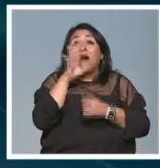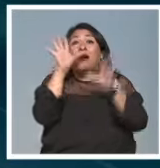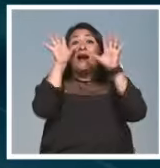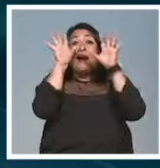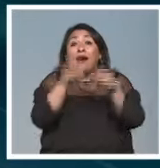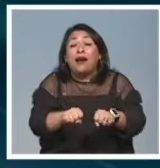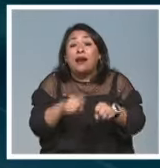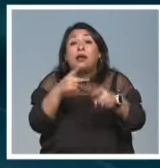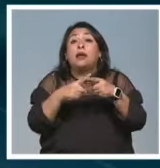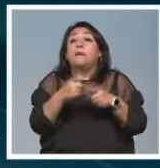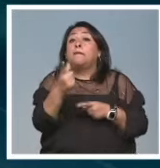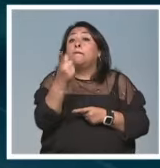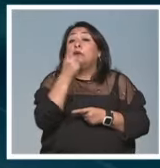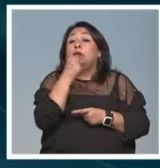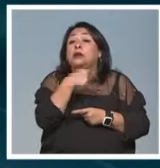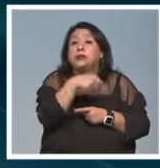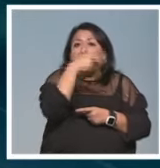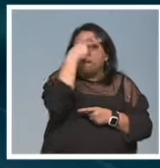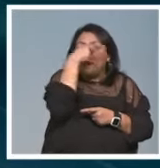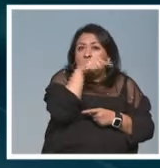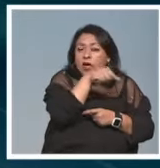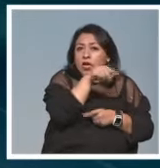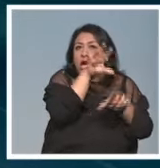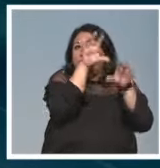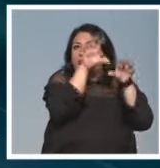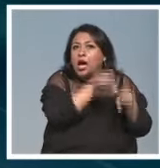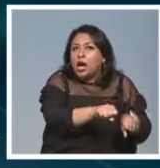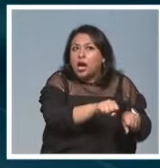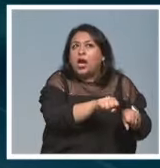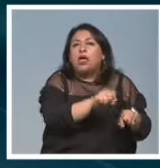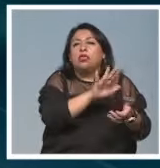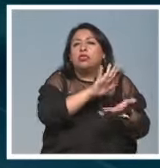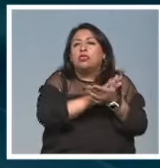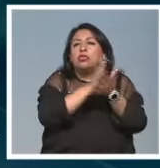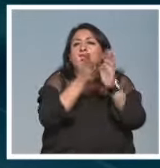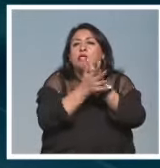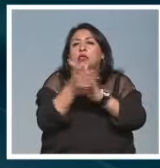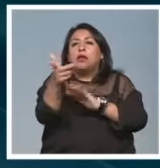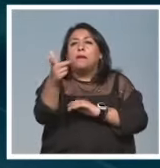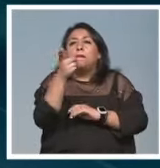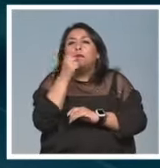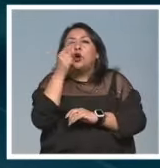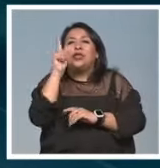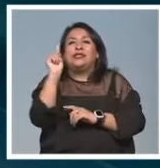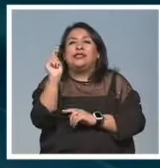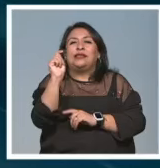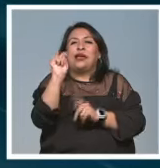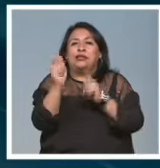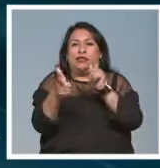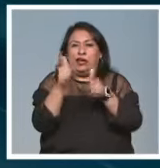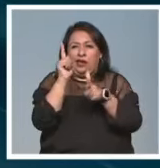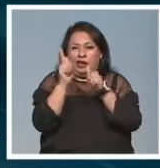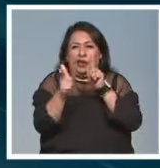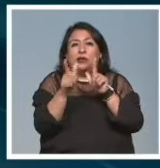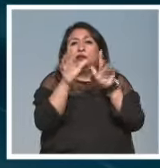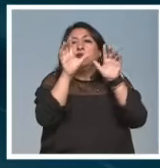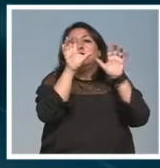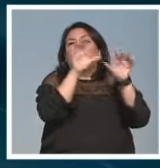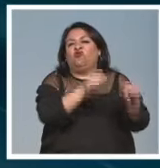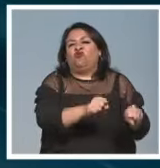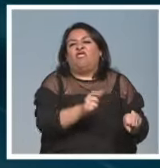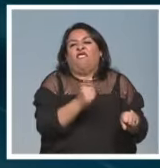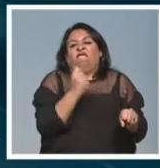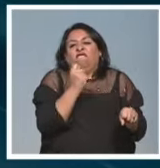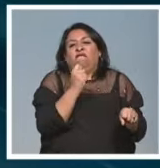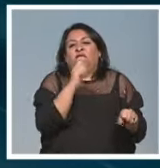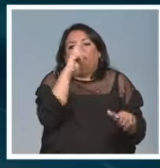detenida por la policía mexicana, que estaba coludida con la policía del Paso, Texas. Detuvieron arbitrariamente a